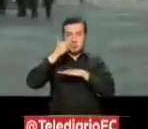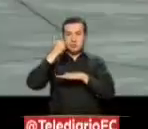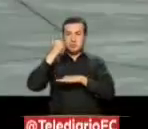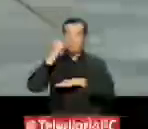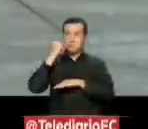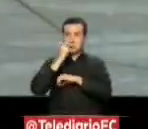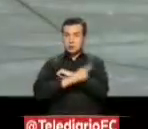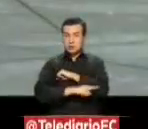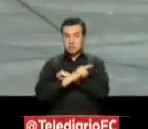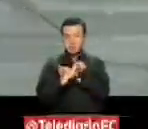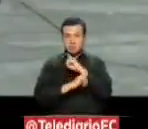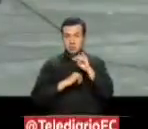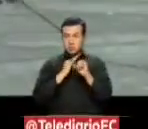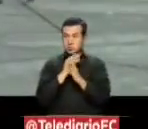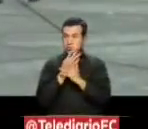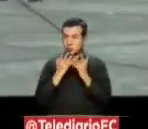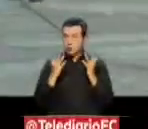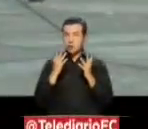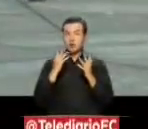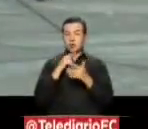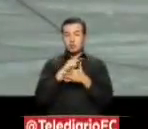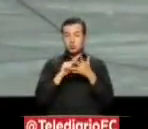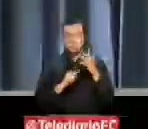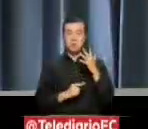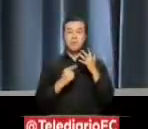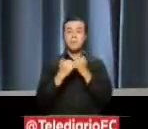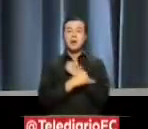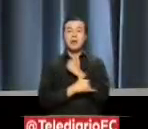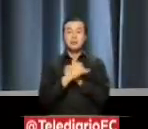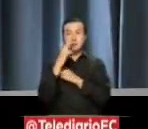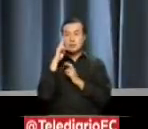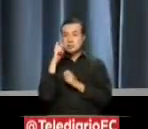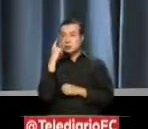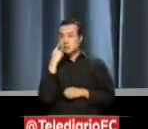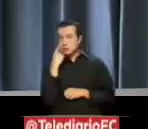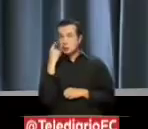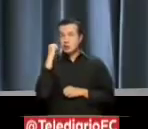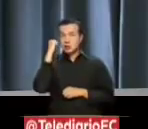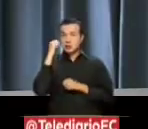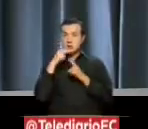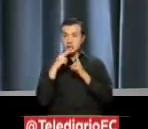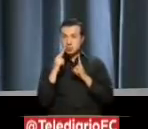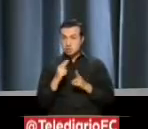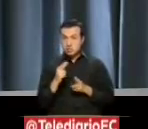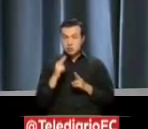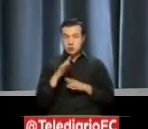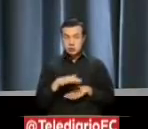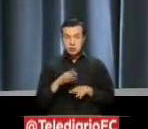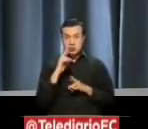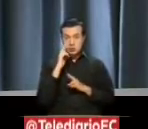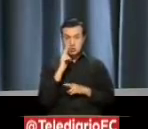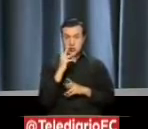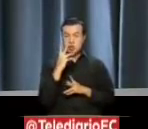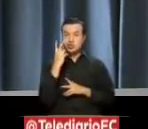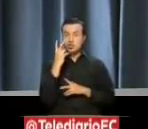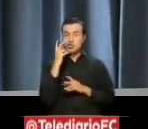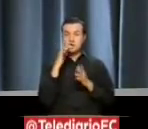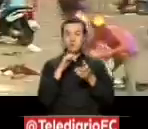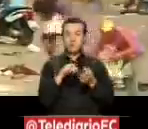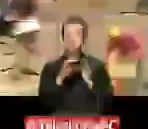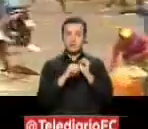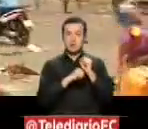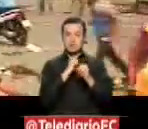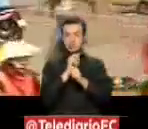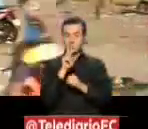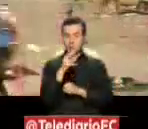la petición hecha por Colombia, Argentina, Chile, Paraguay, Perú y Canadá para que investigue los crímenes de lesa humanidad cometidos en Venezuela desde el 12 de febrero de